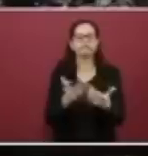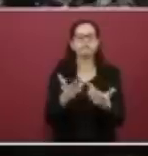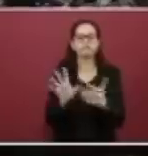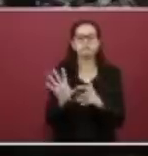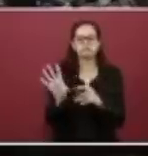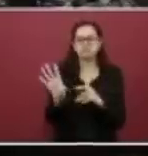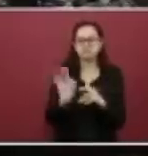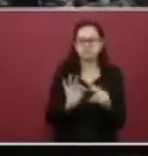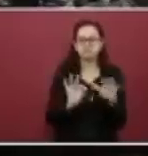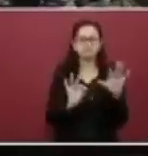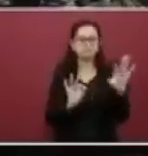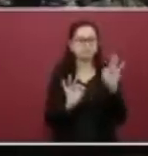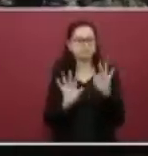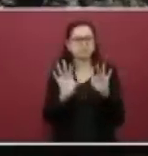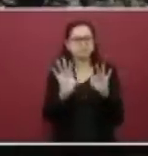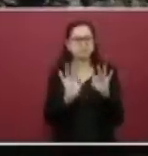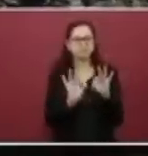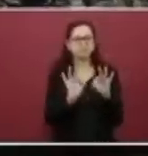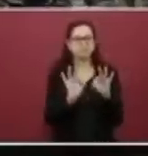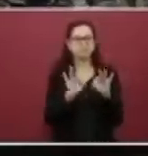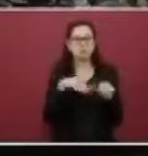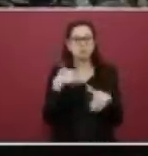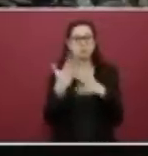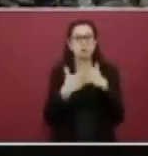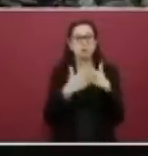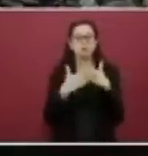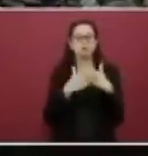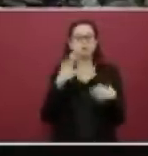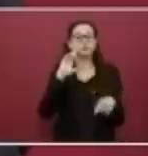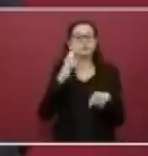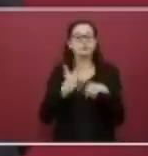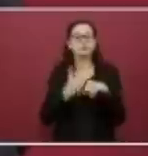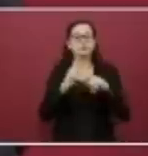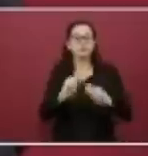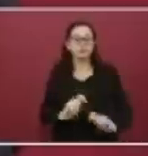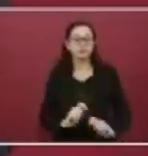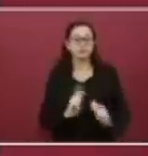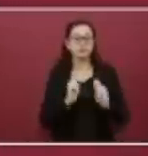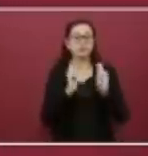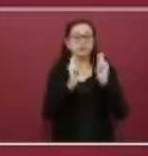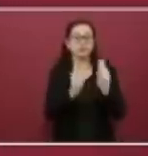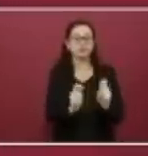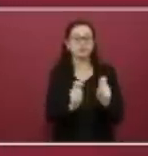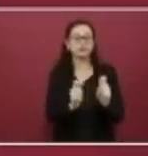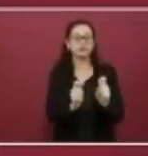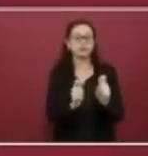que la persona que va a hacerse cargo d